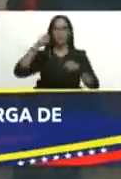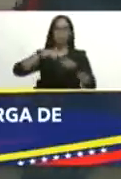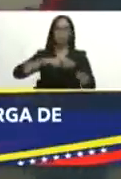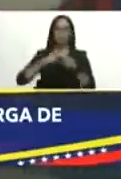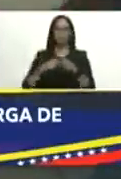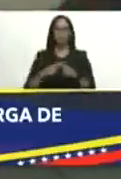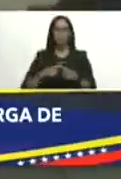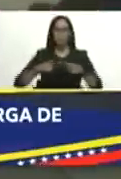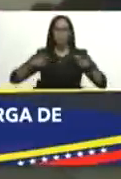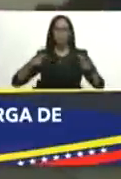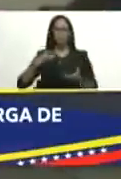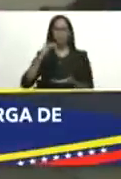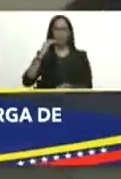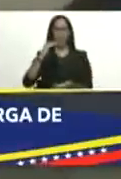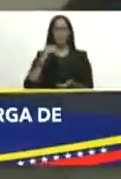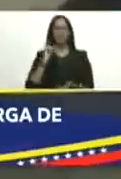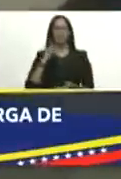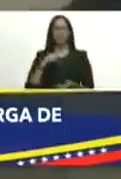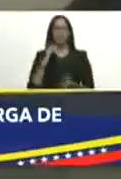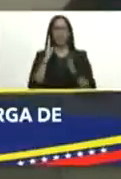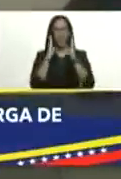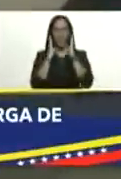sino para la atención